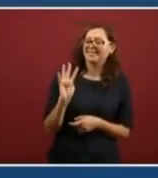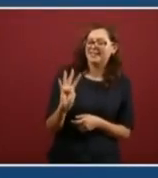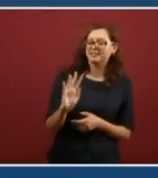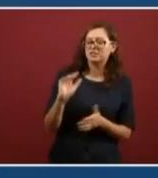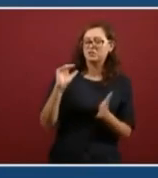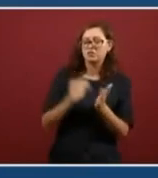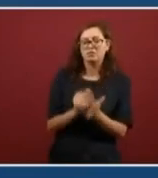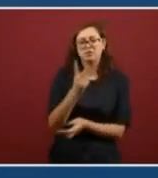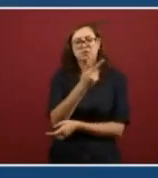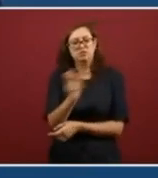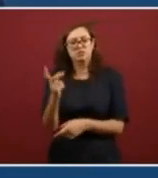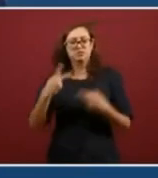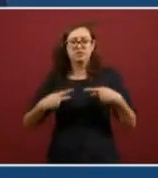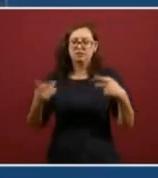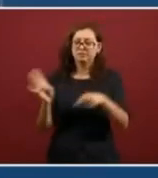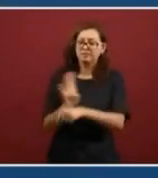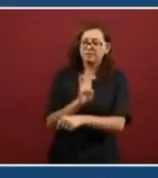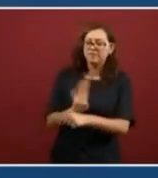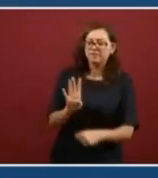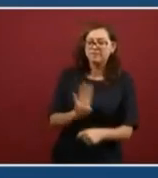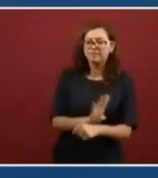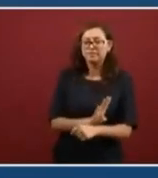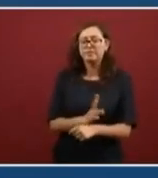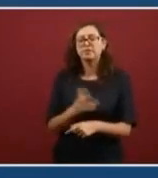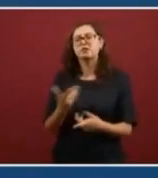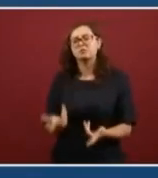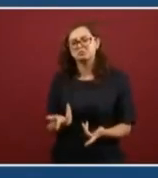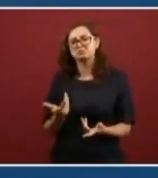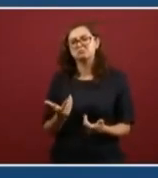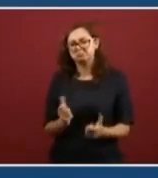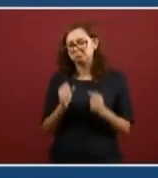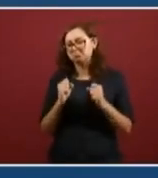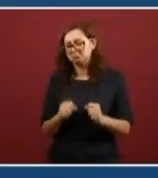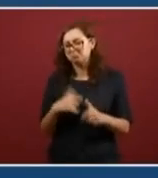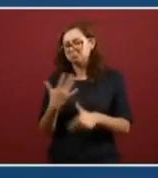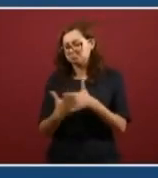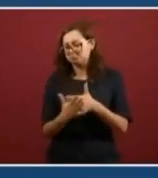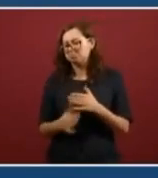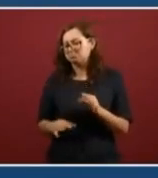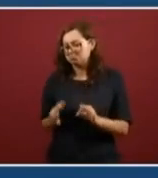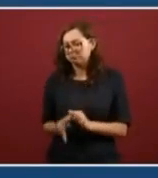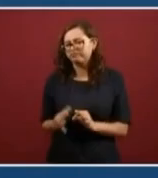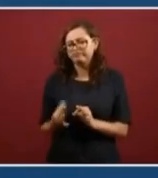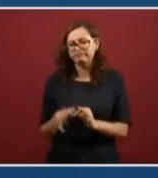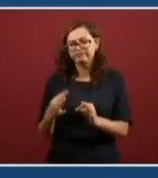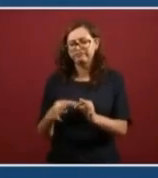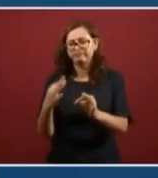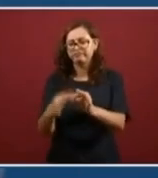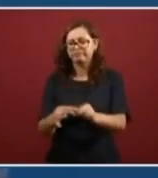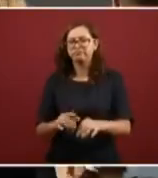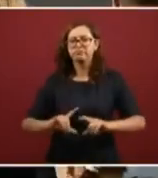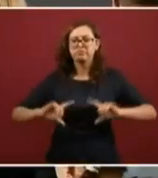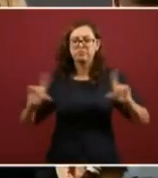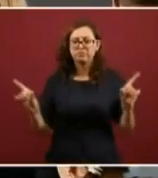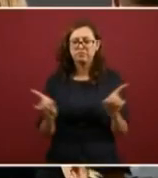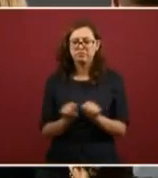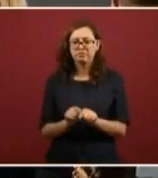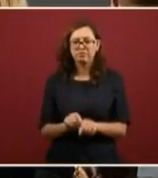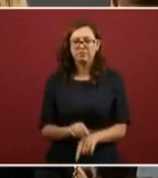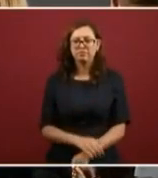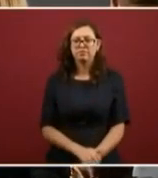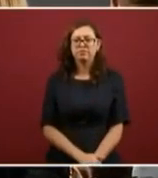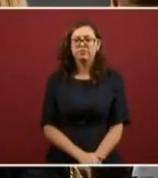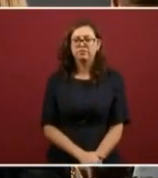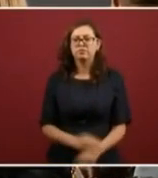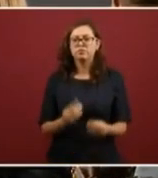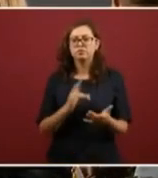19.200 beneficiarios y seguramente estaremos en condiciones de cumplir de manera oportuna. Es cuanto, señor presidente.